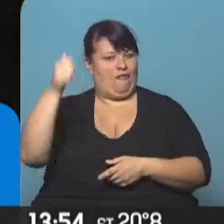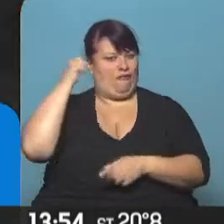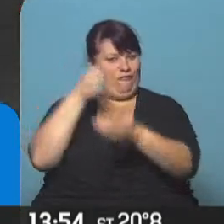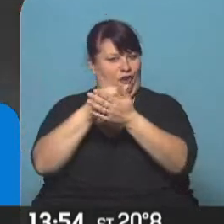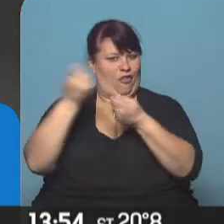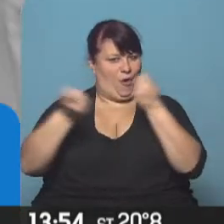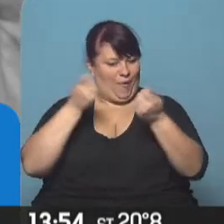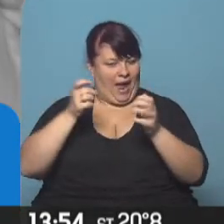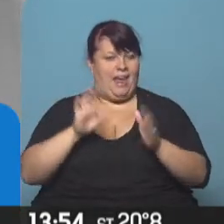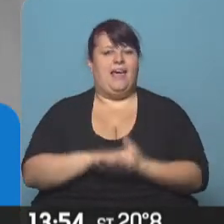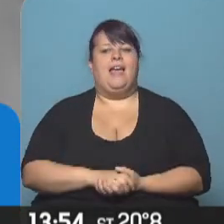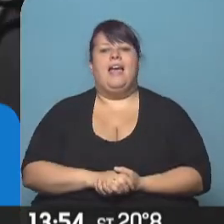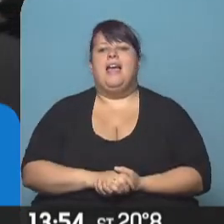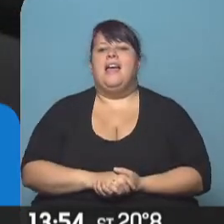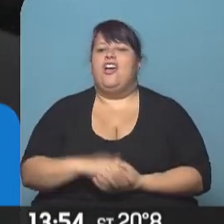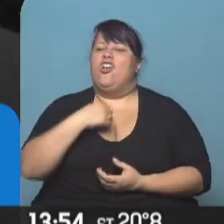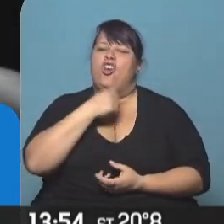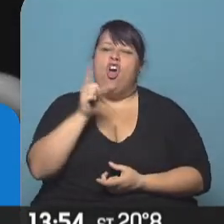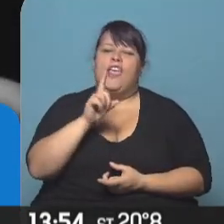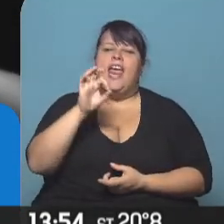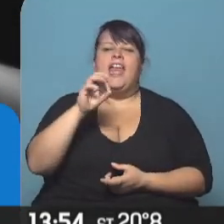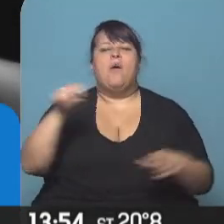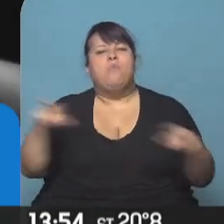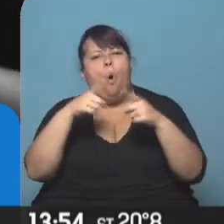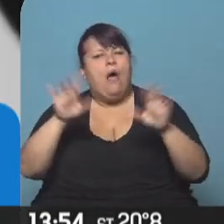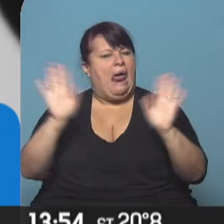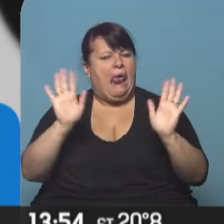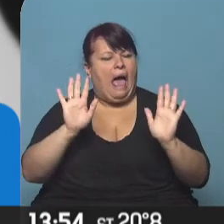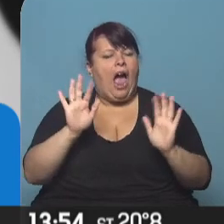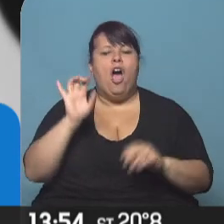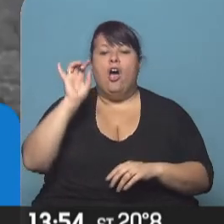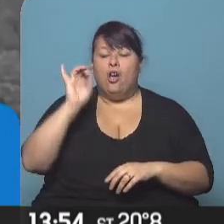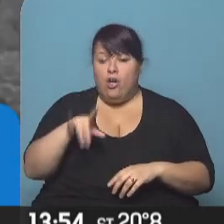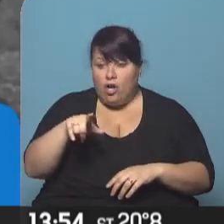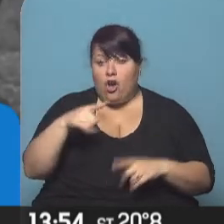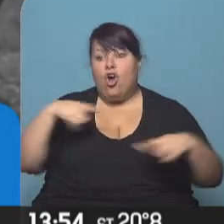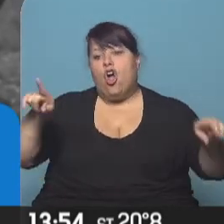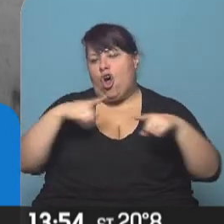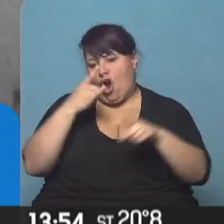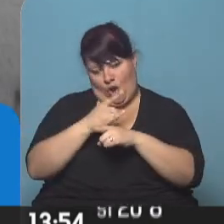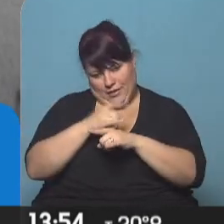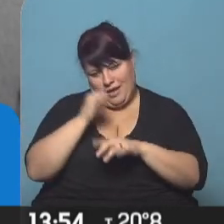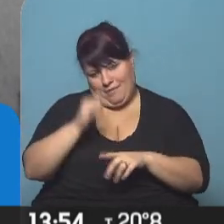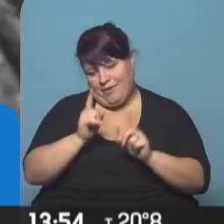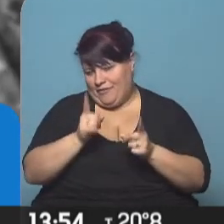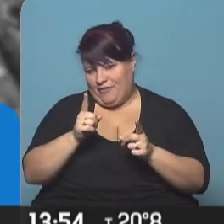mío. Y no quisimos ponerle orquesta, no pusimos nada. Y los coros, que siempre están ahí